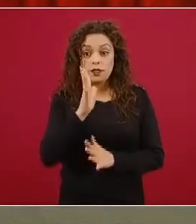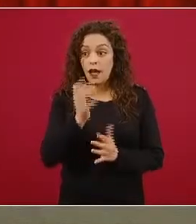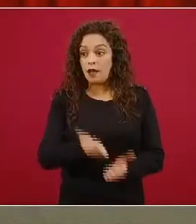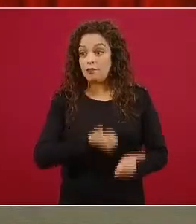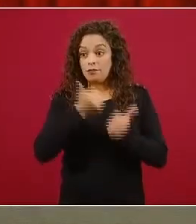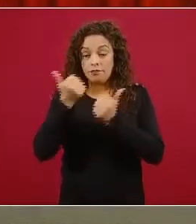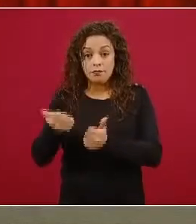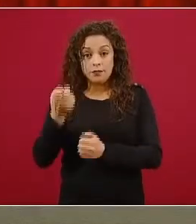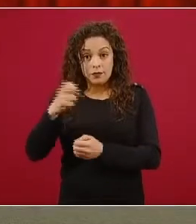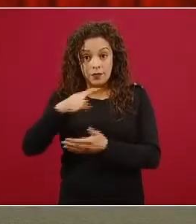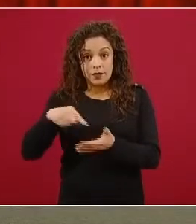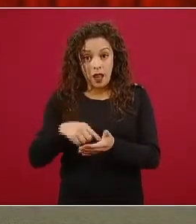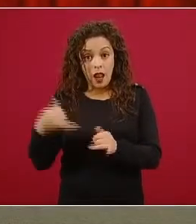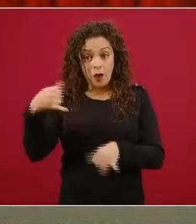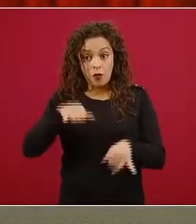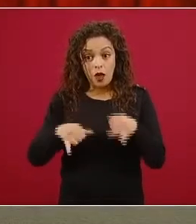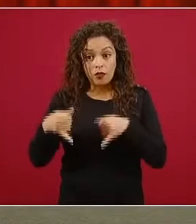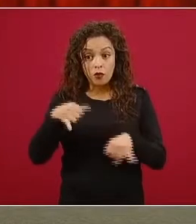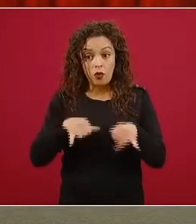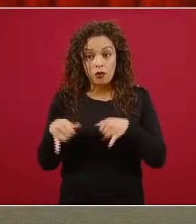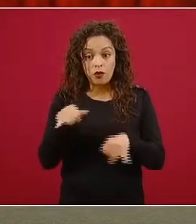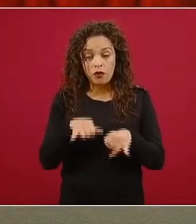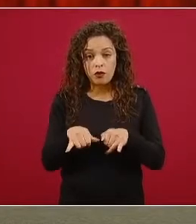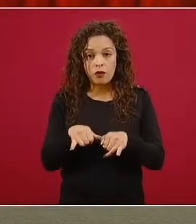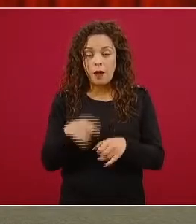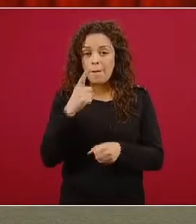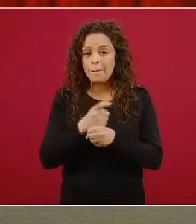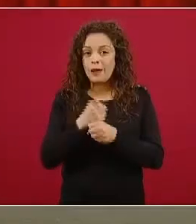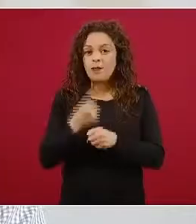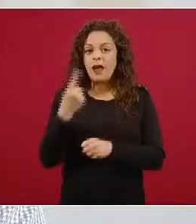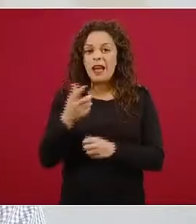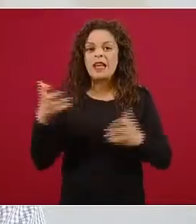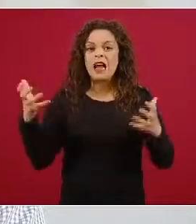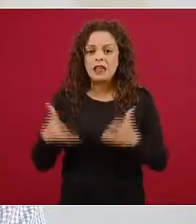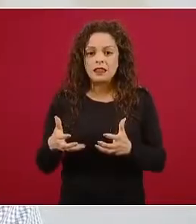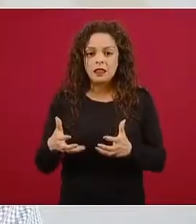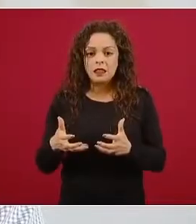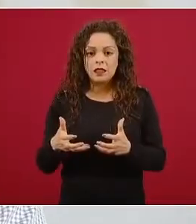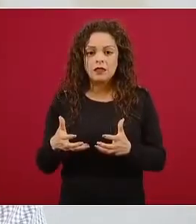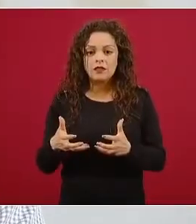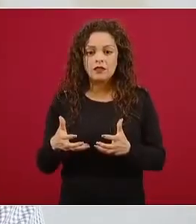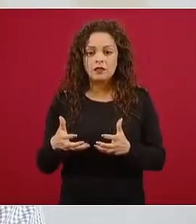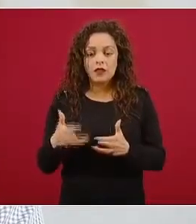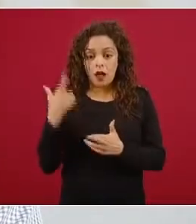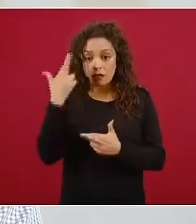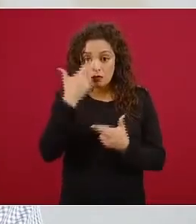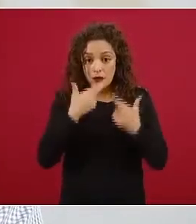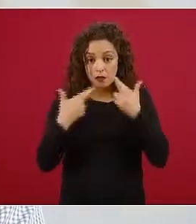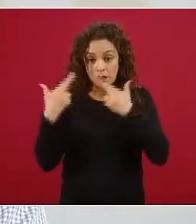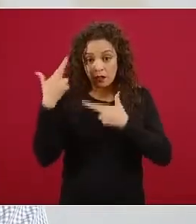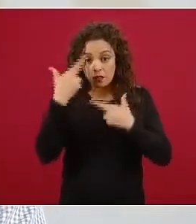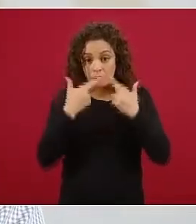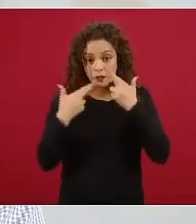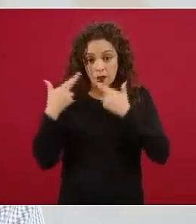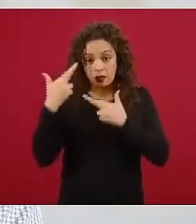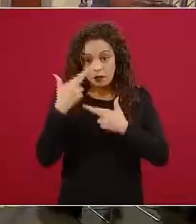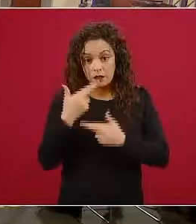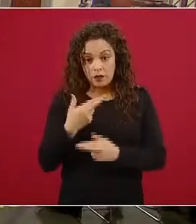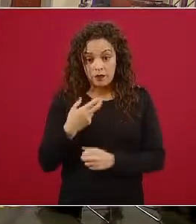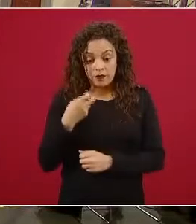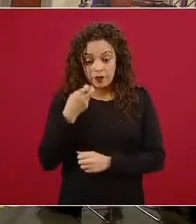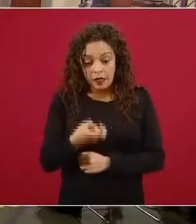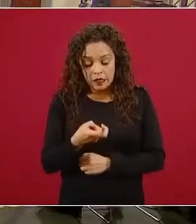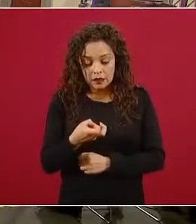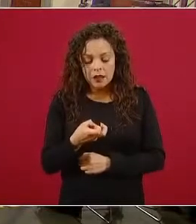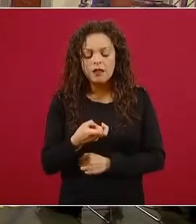uno de estos laboratorios, el primer paso es llevar a cabo, realizar la revisión con la cual la